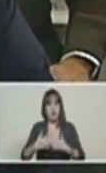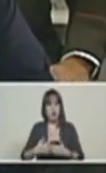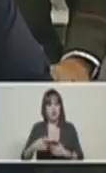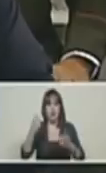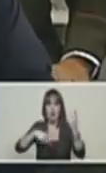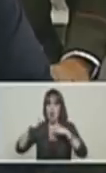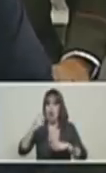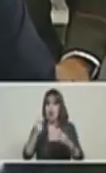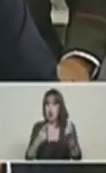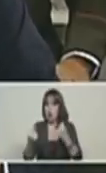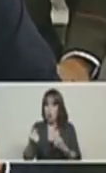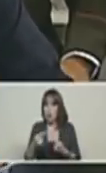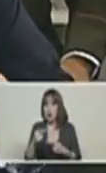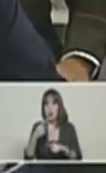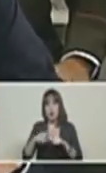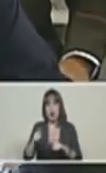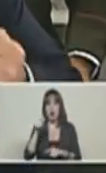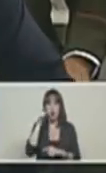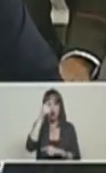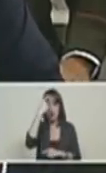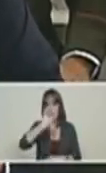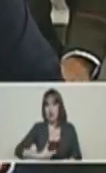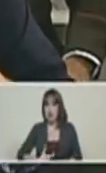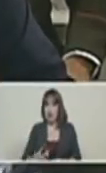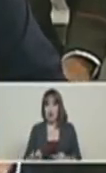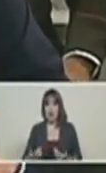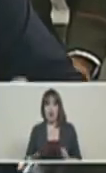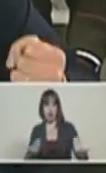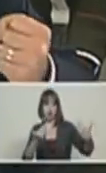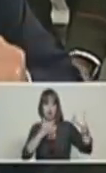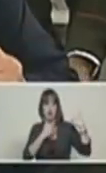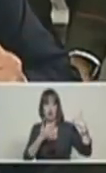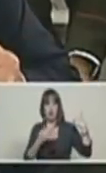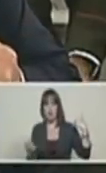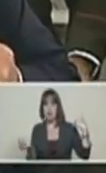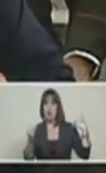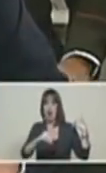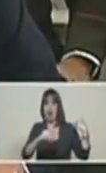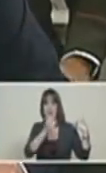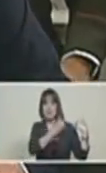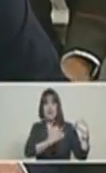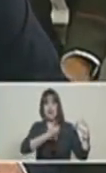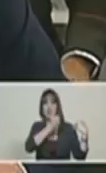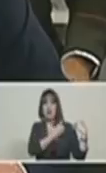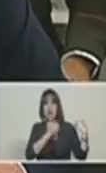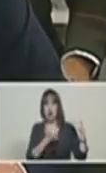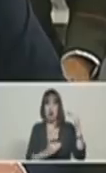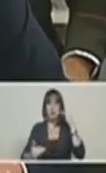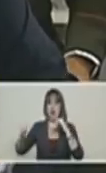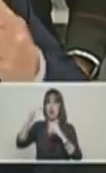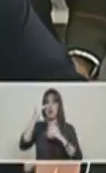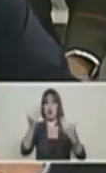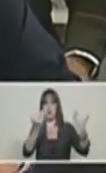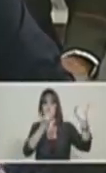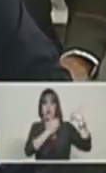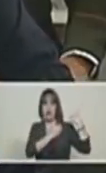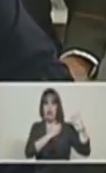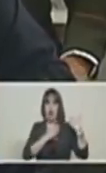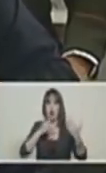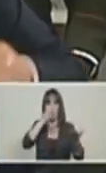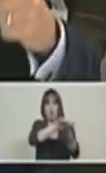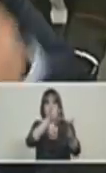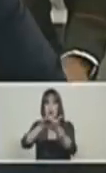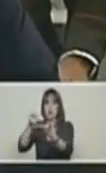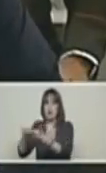el gobierno y usted en lo personal ha asumido el mayor de los sacrificios, el mayor de las responsabilidades con el pago de los